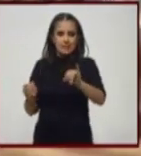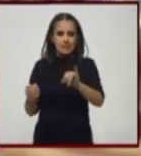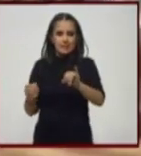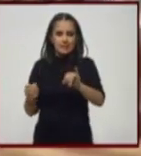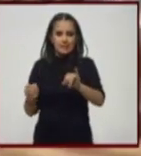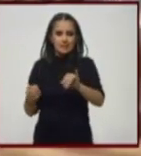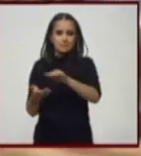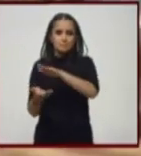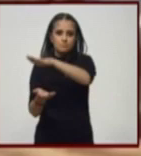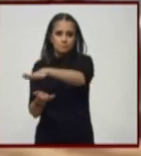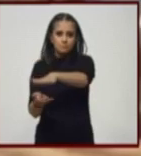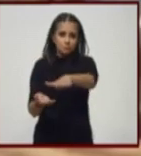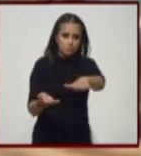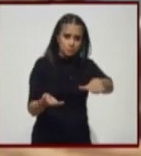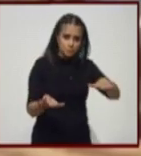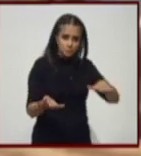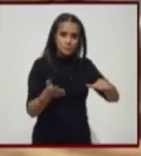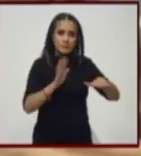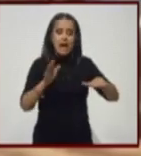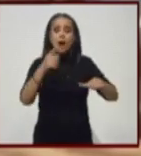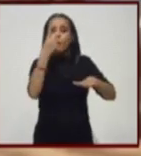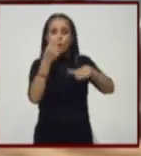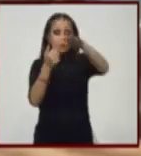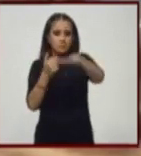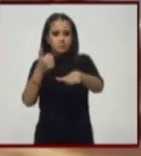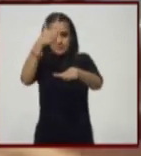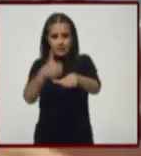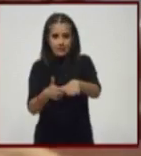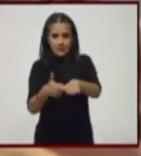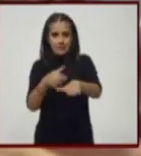de todas y en alguna te vas a detener